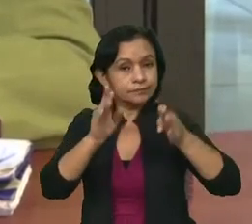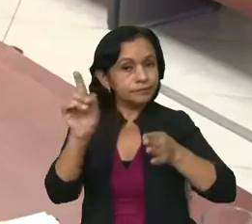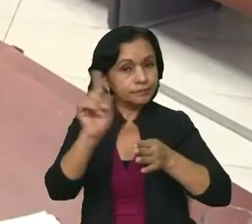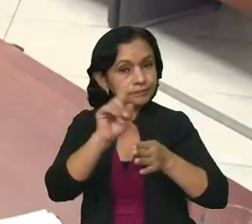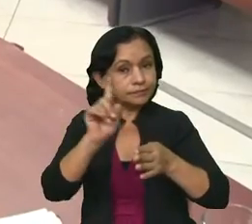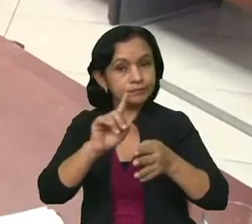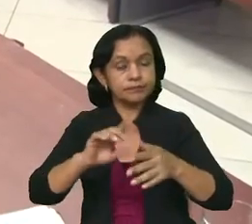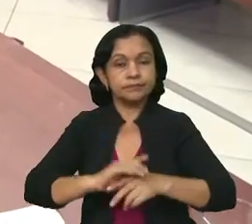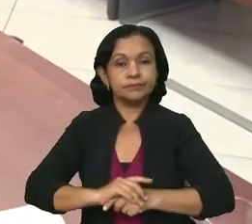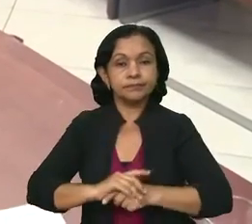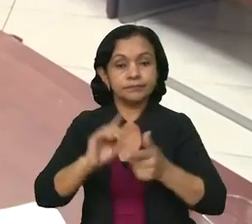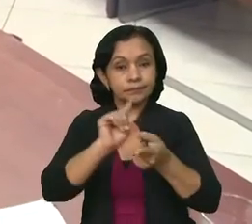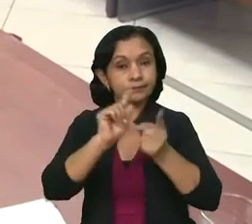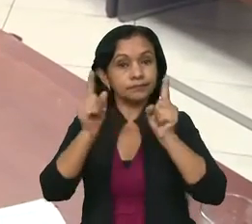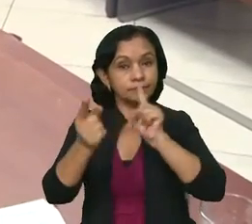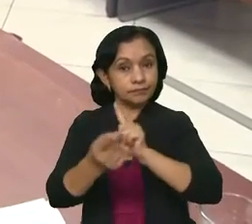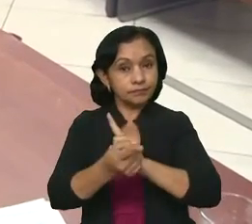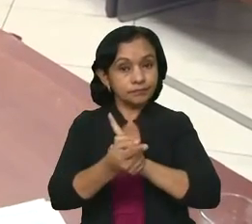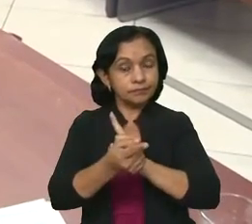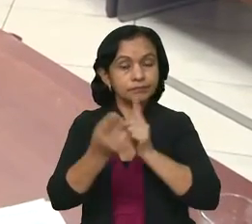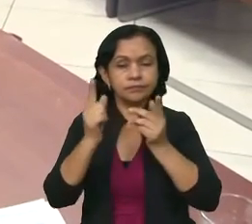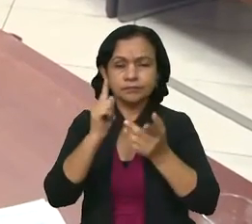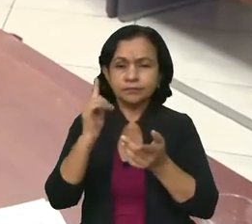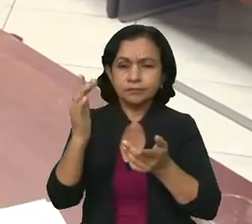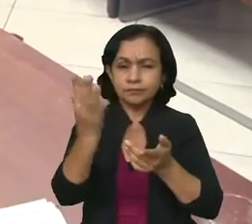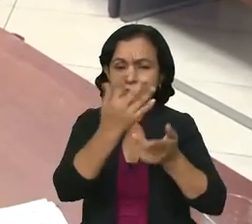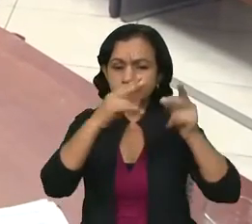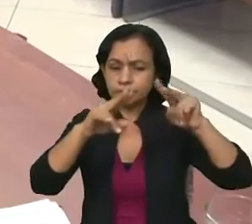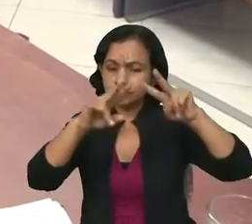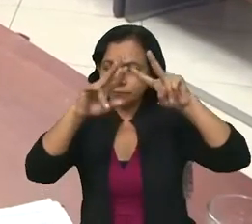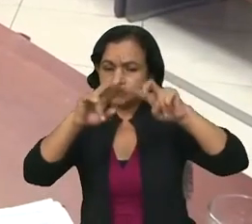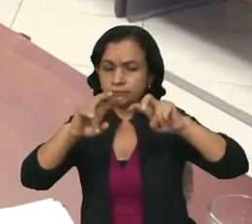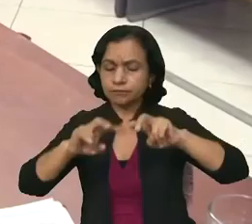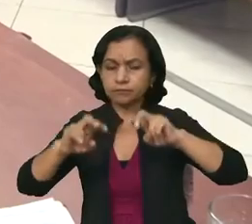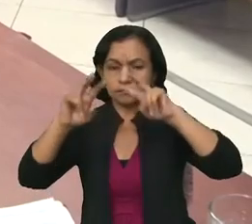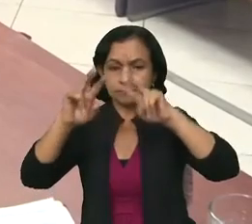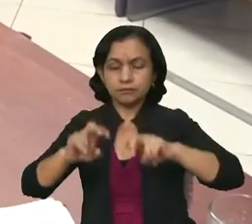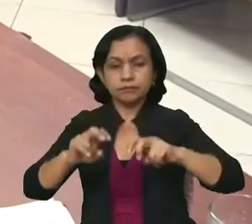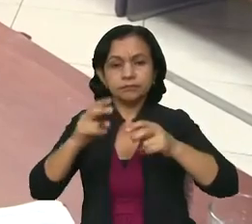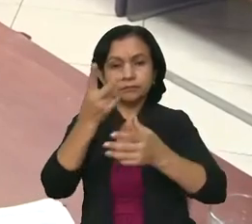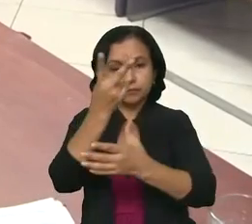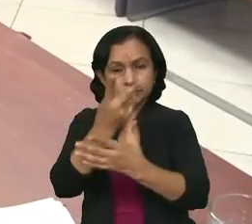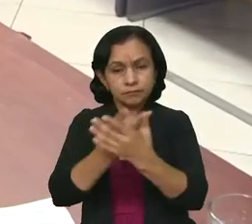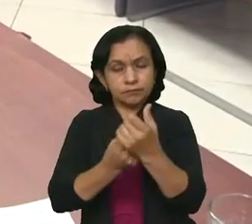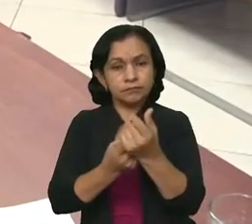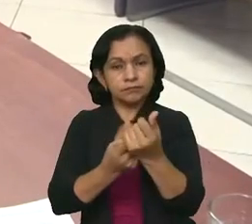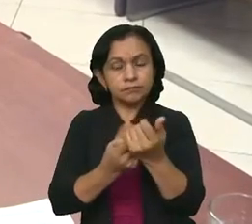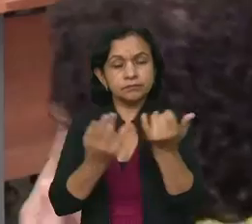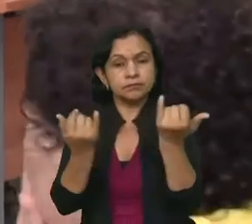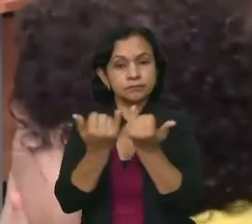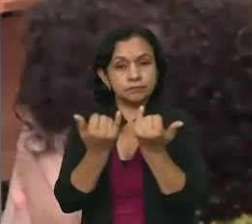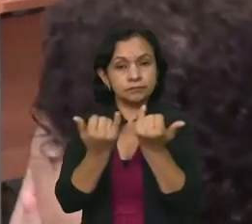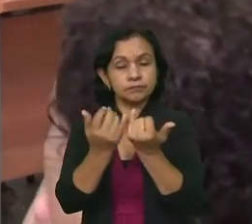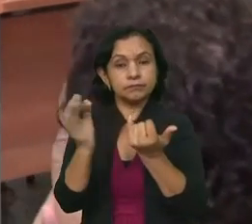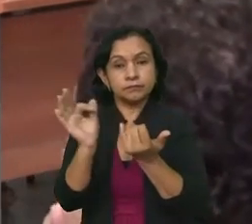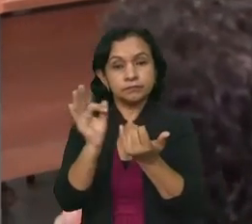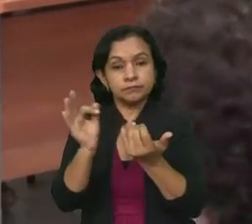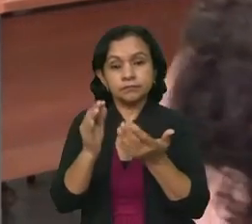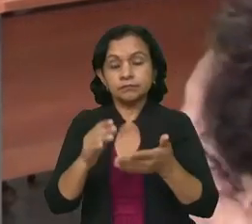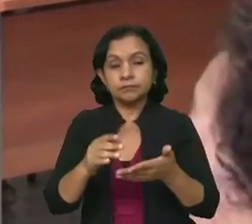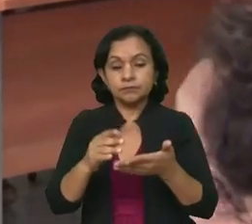Entonces, hicimos un análisis de toda la parte del contenido de las dos convenciones y a la vez